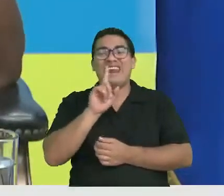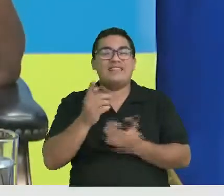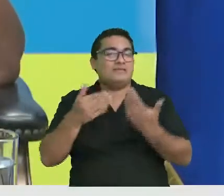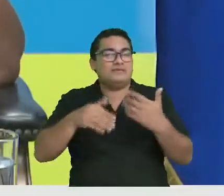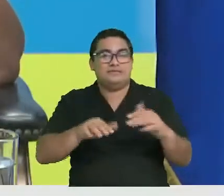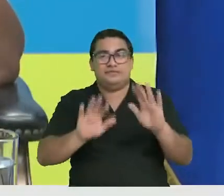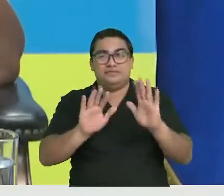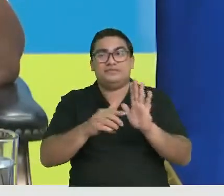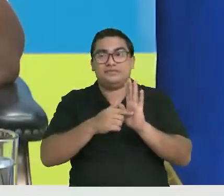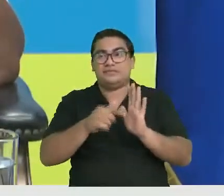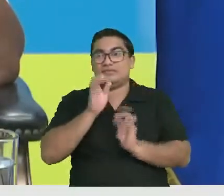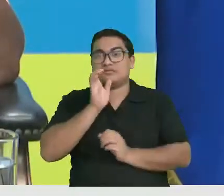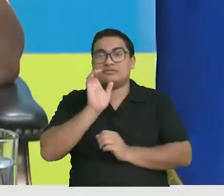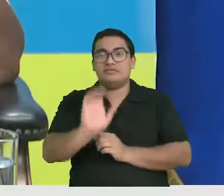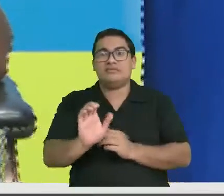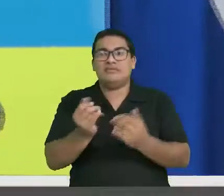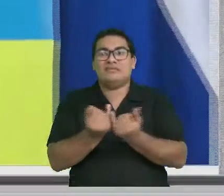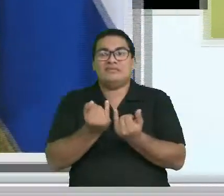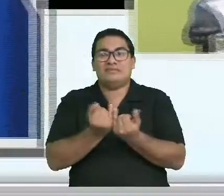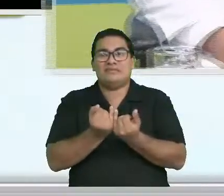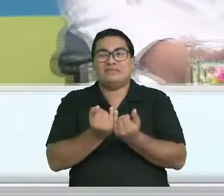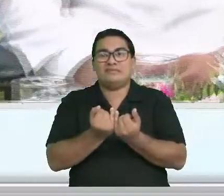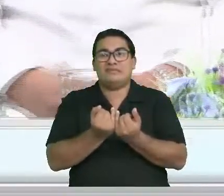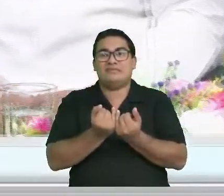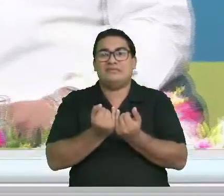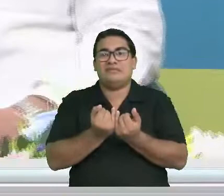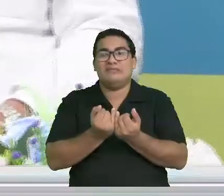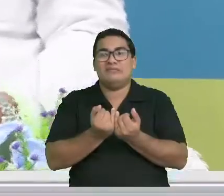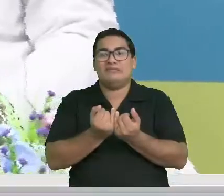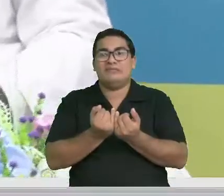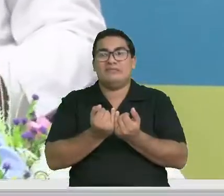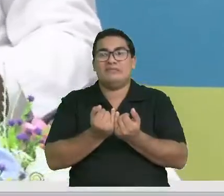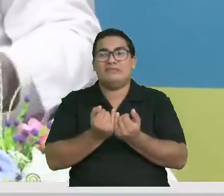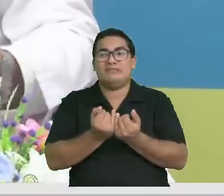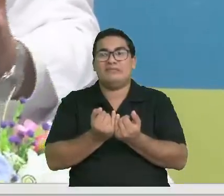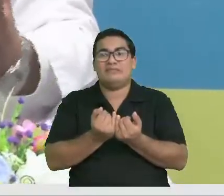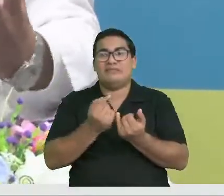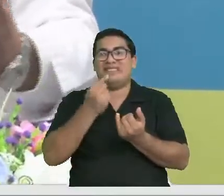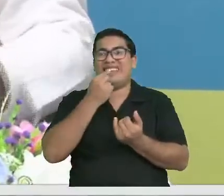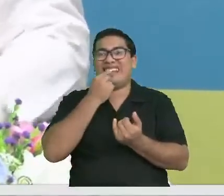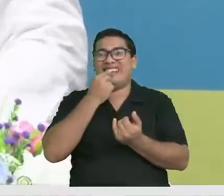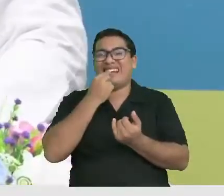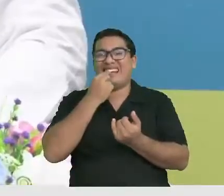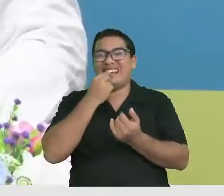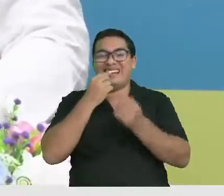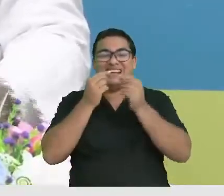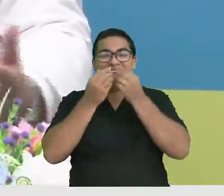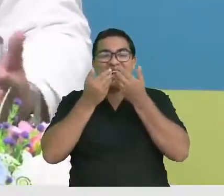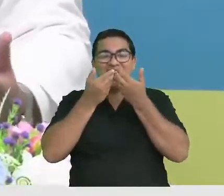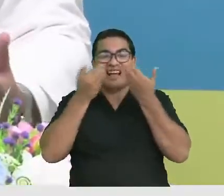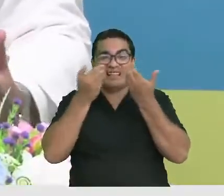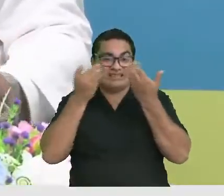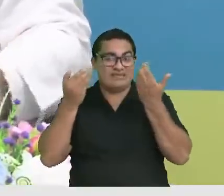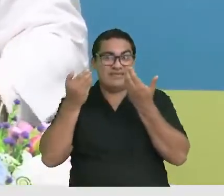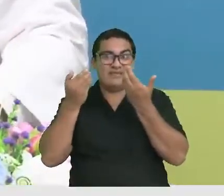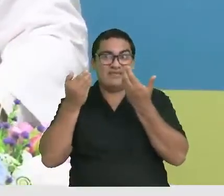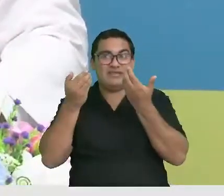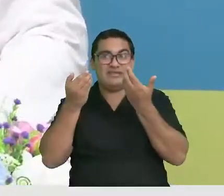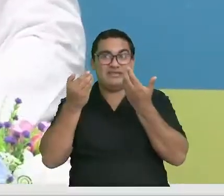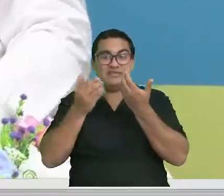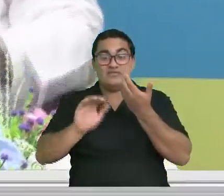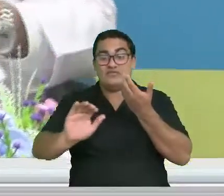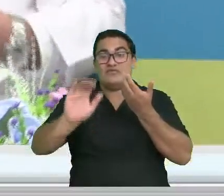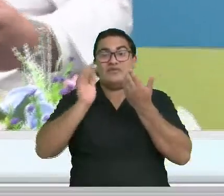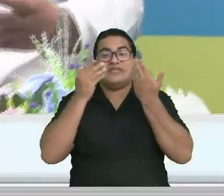ellos cuando los maxilares van creciendo, los dientes tienden a verse más separados, porque los dientes no crecen, el hueso